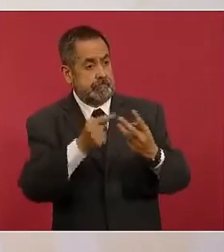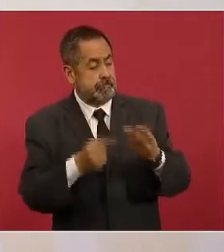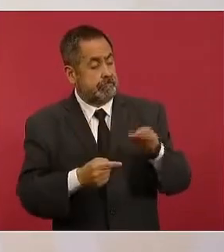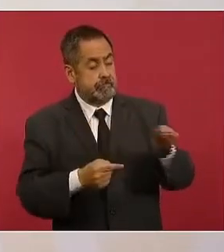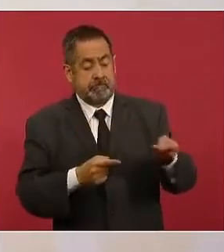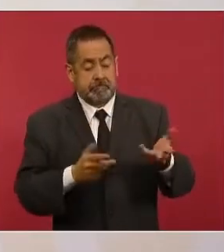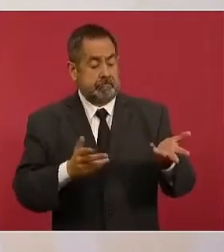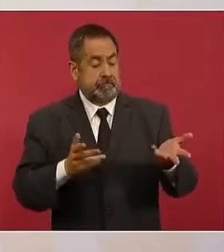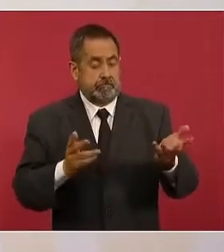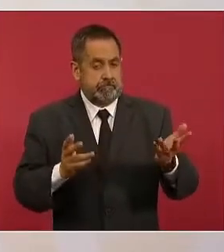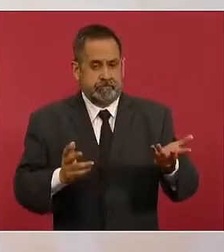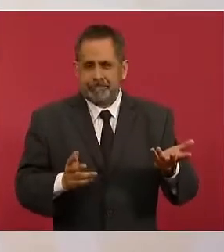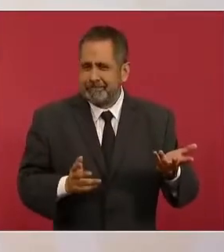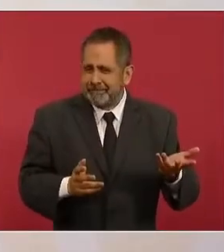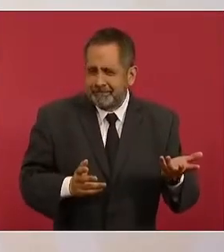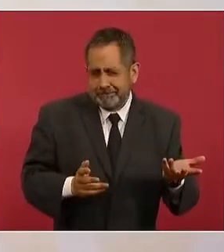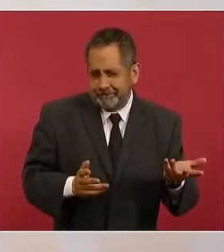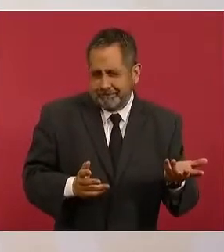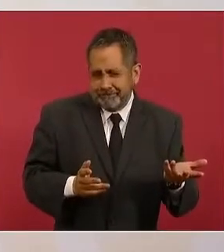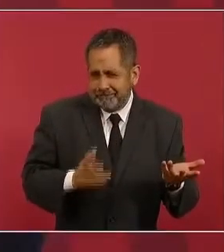de que